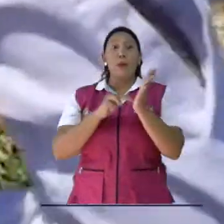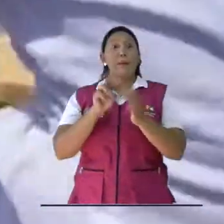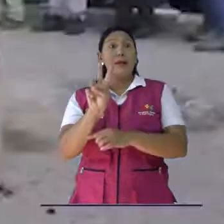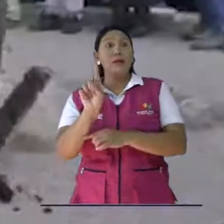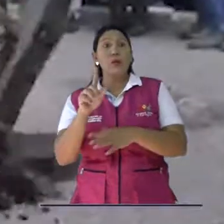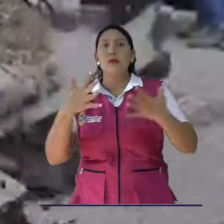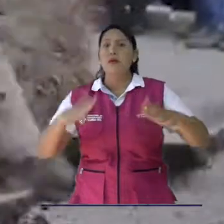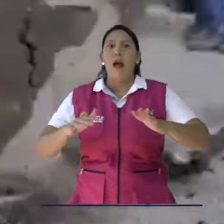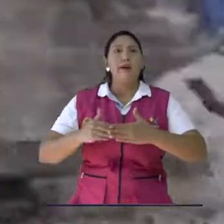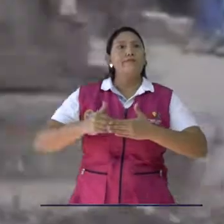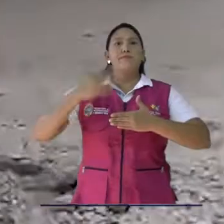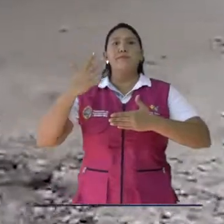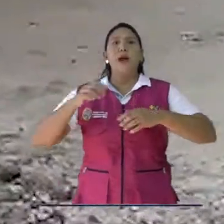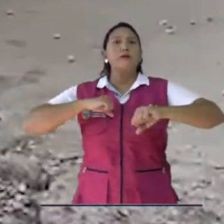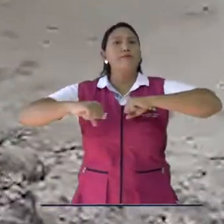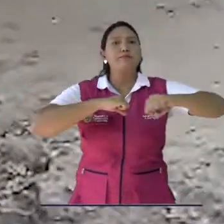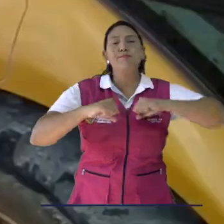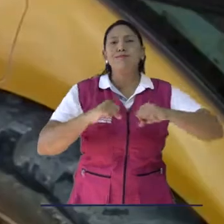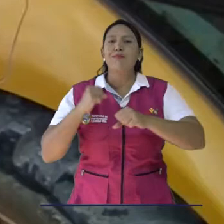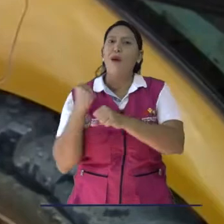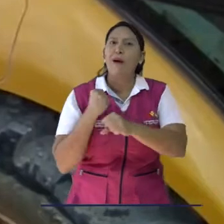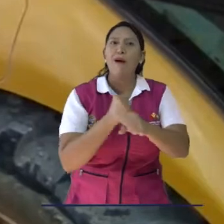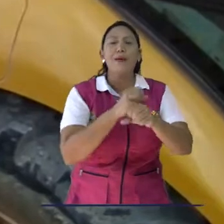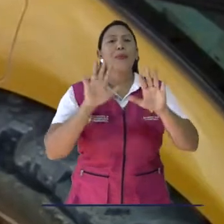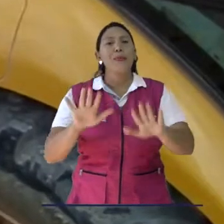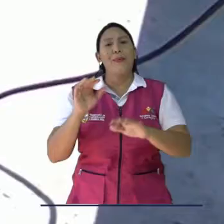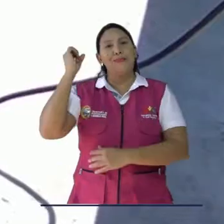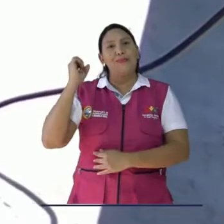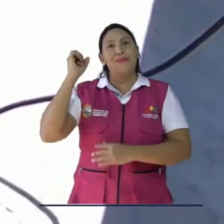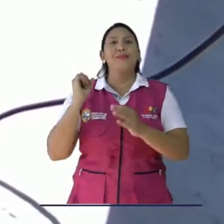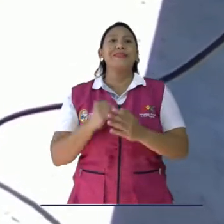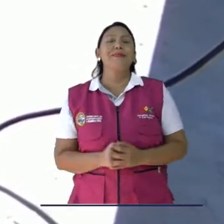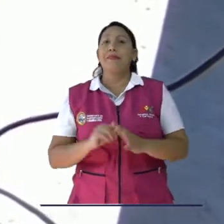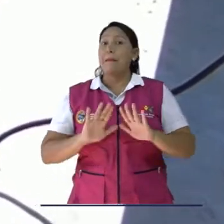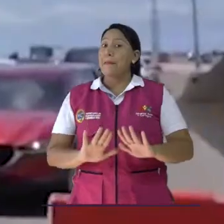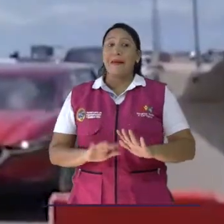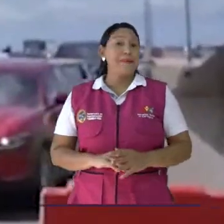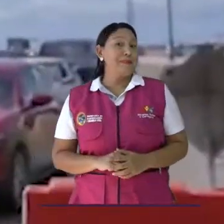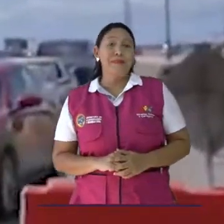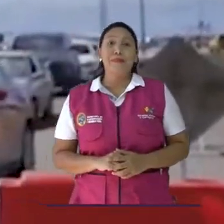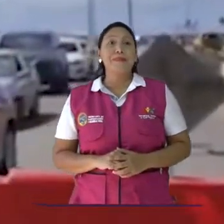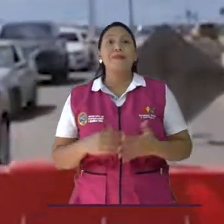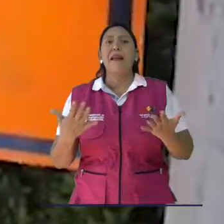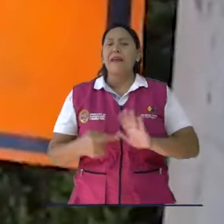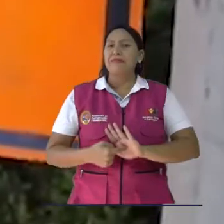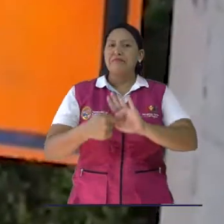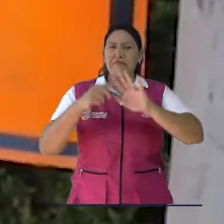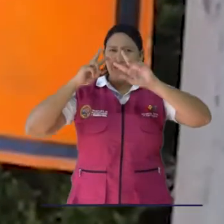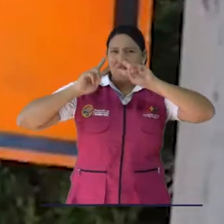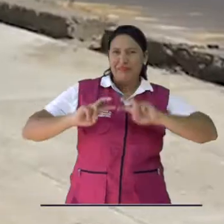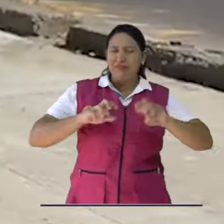En el 2021 sí realizamos obras en Cartagena porque el tractor no se detuvo. Revisemos juntos algunas